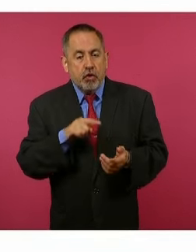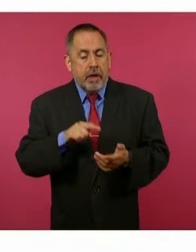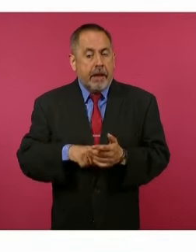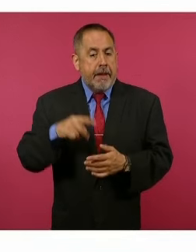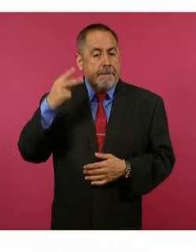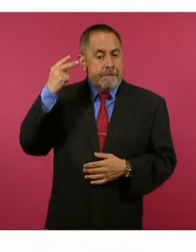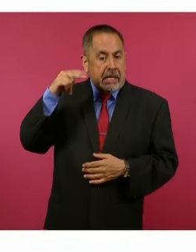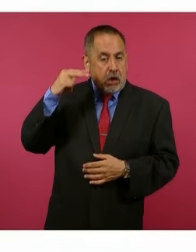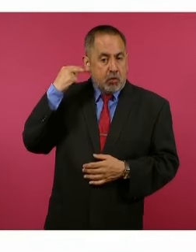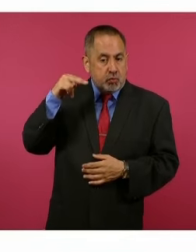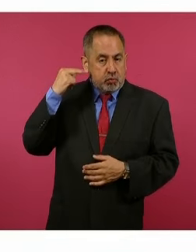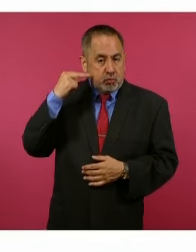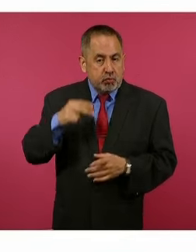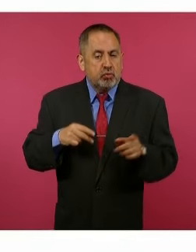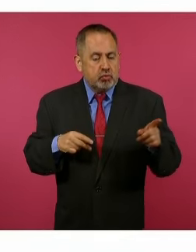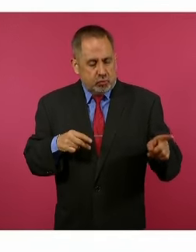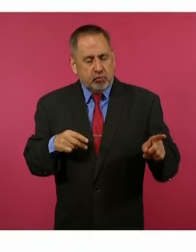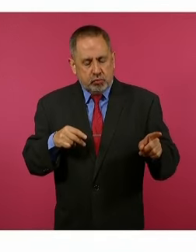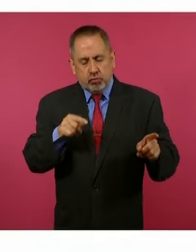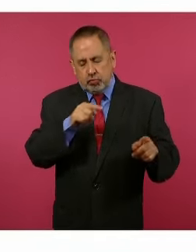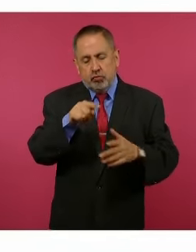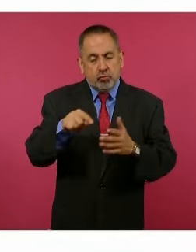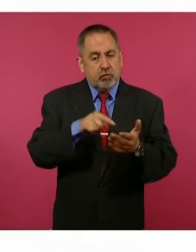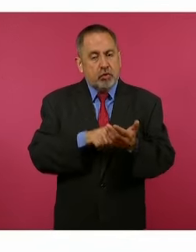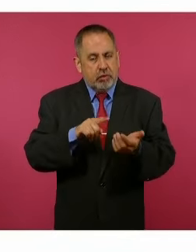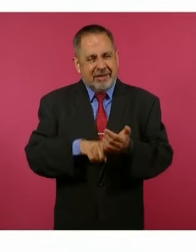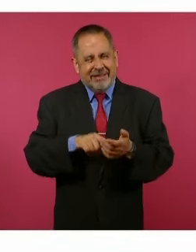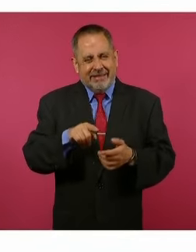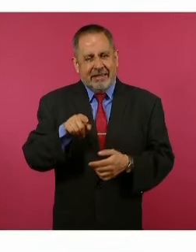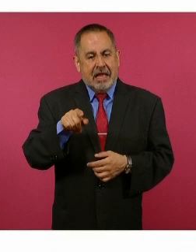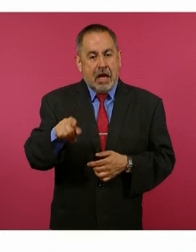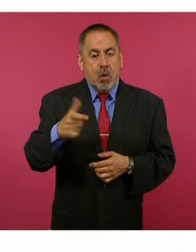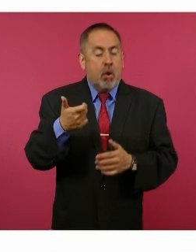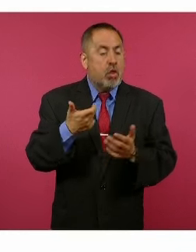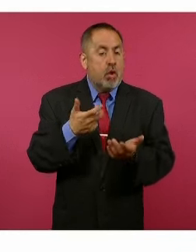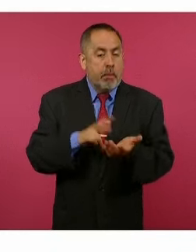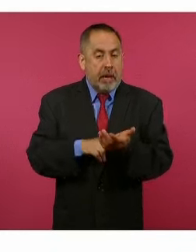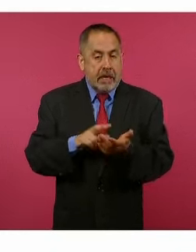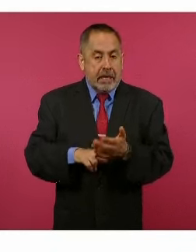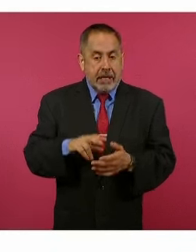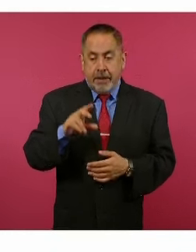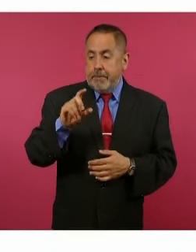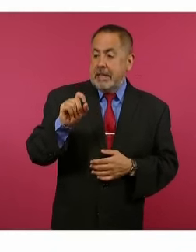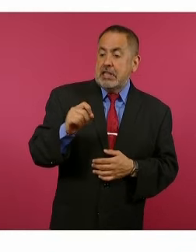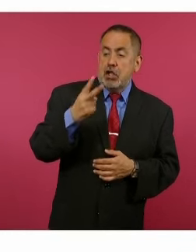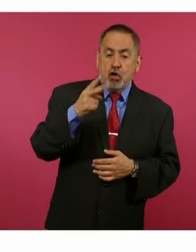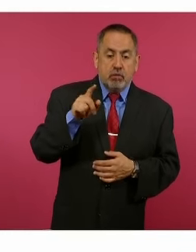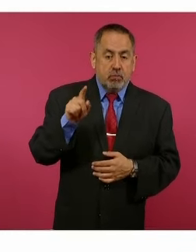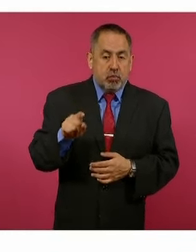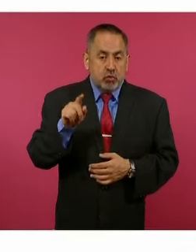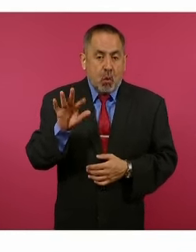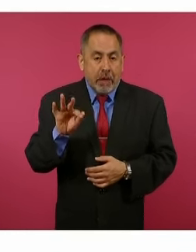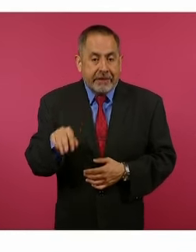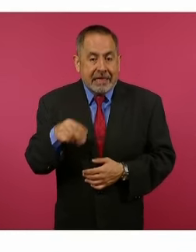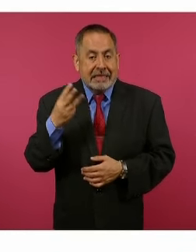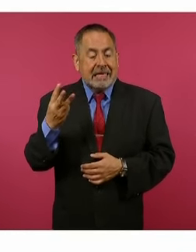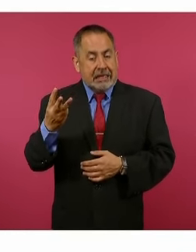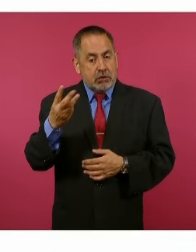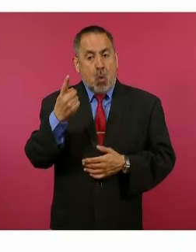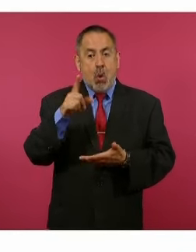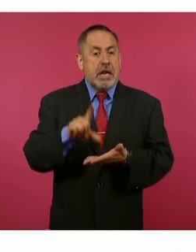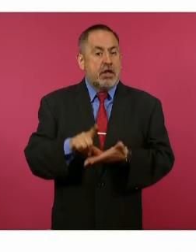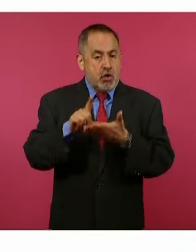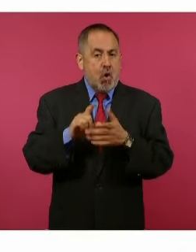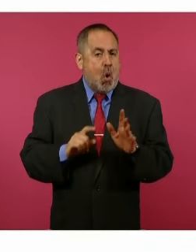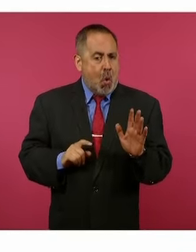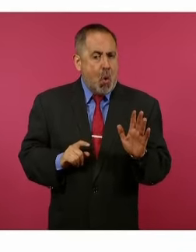autoservicio autoservicio petroleros y comerciales del Golfo tenemos en Cuatzacualcos Veracruz el precio por litro promedio de